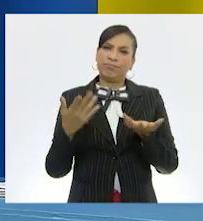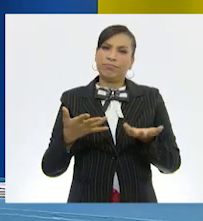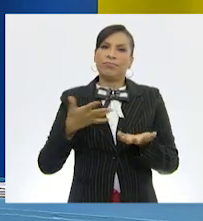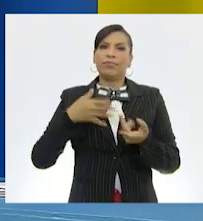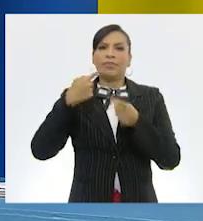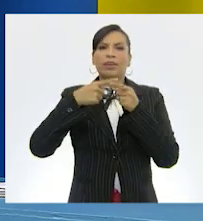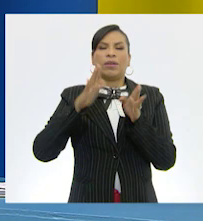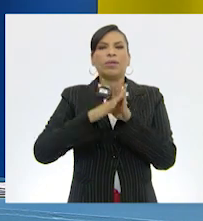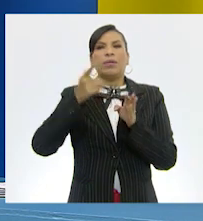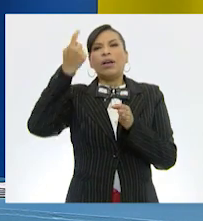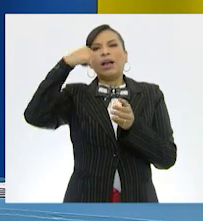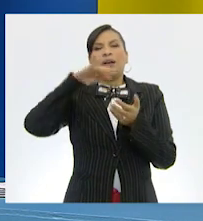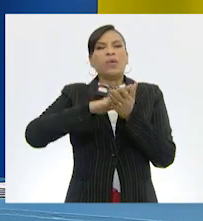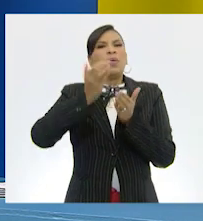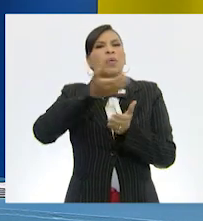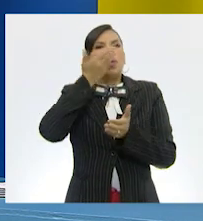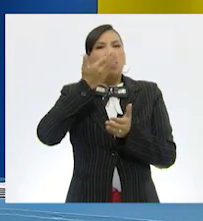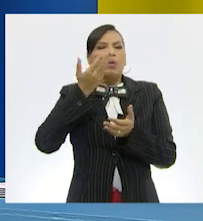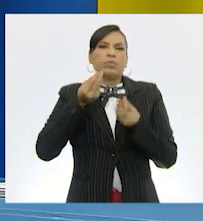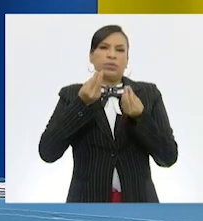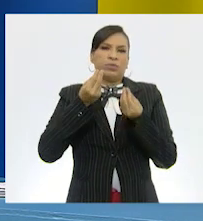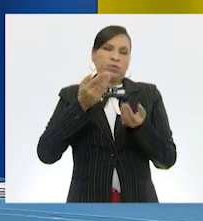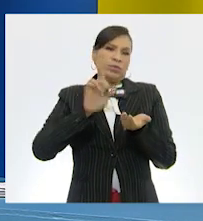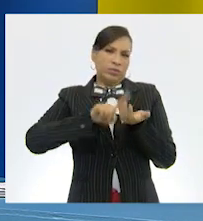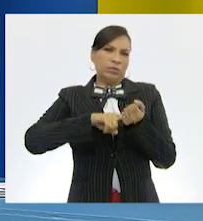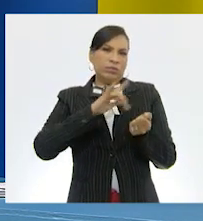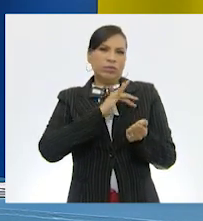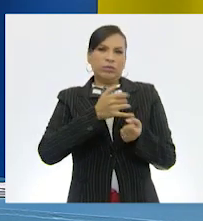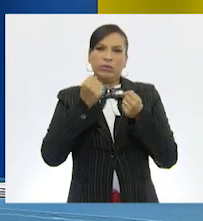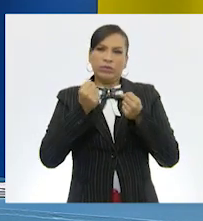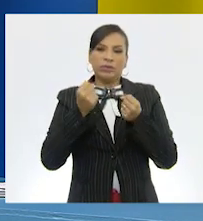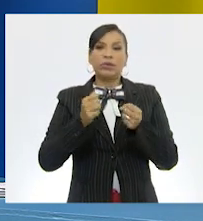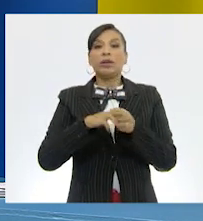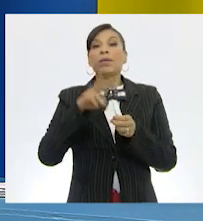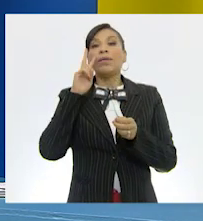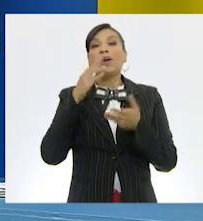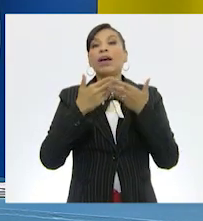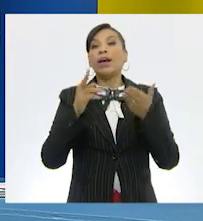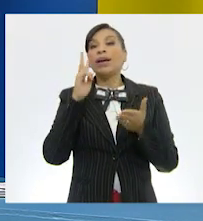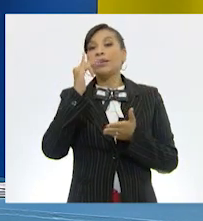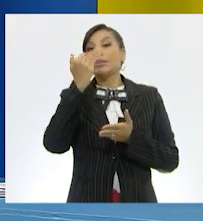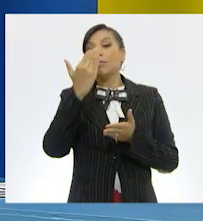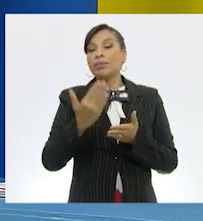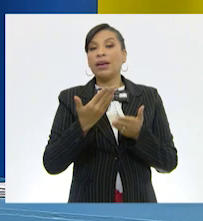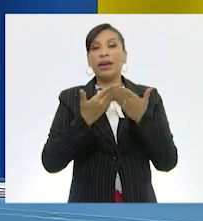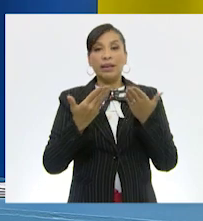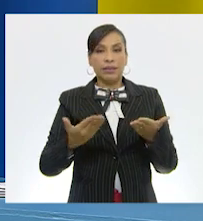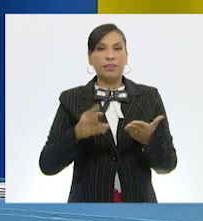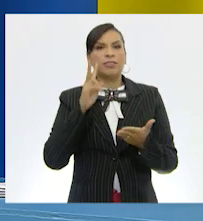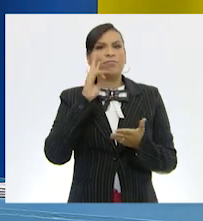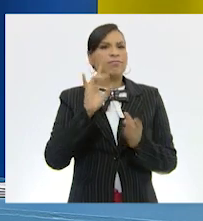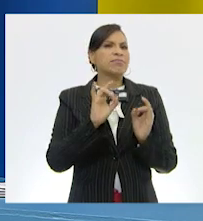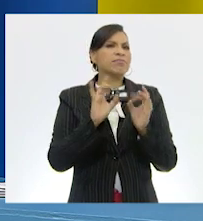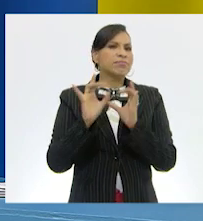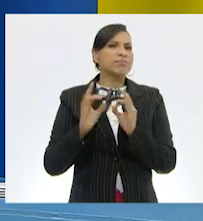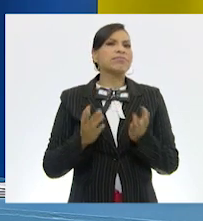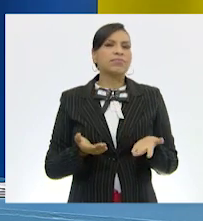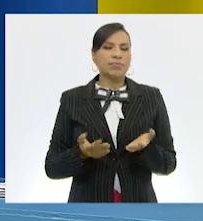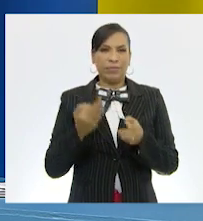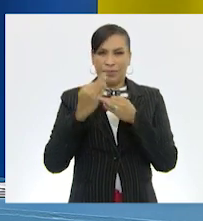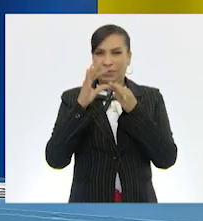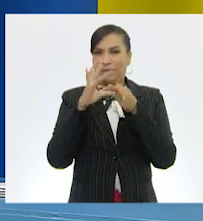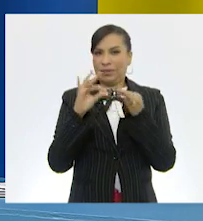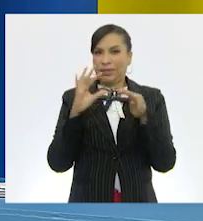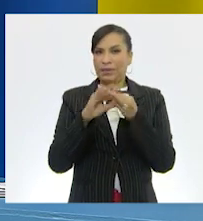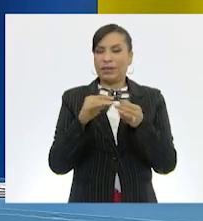demasiado arraigadas. Ahora, como podemos observar en esta imagen, vemos ese aspecto que hemos